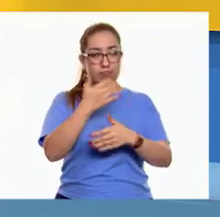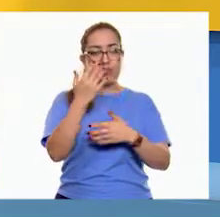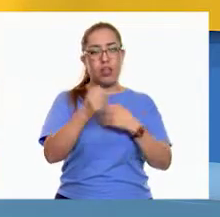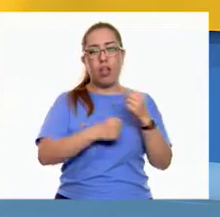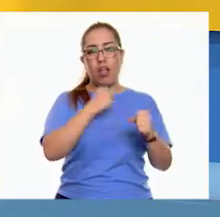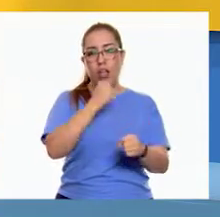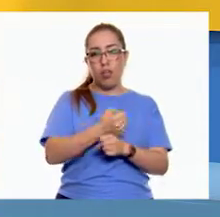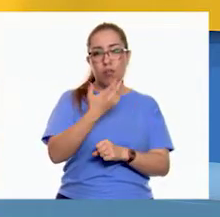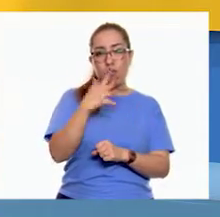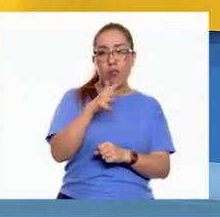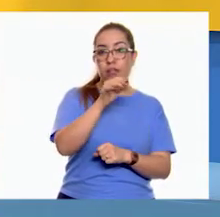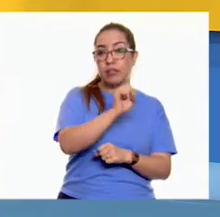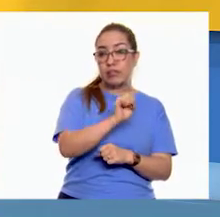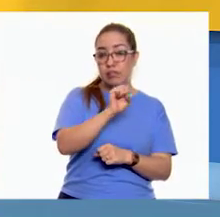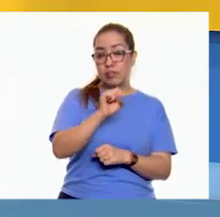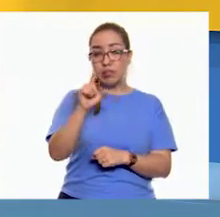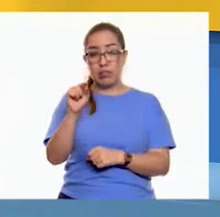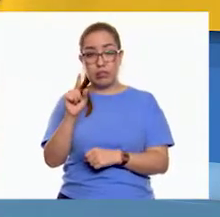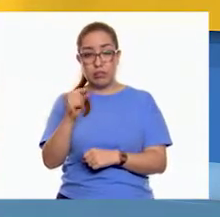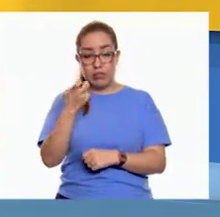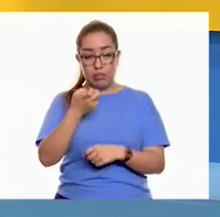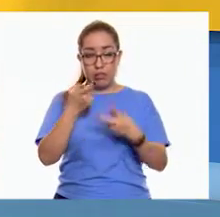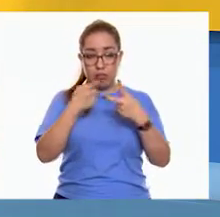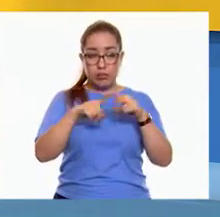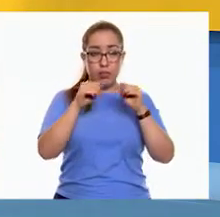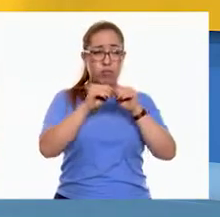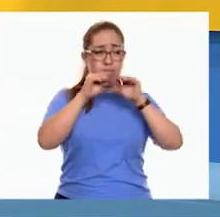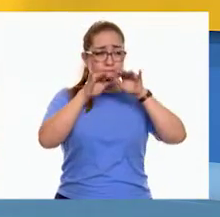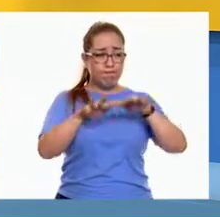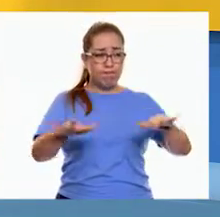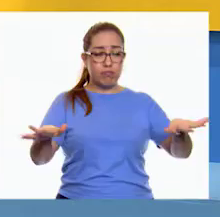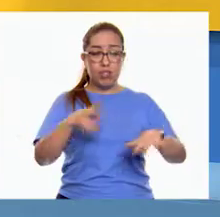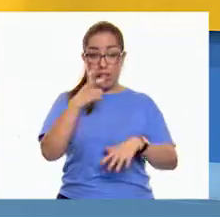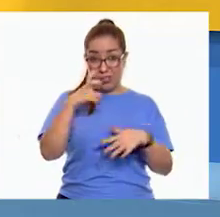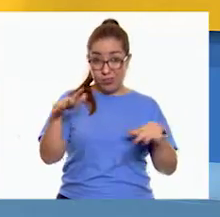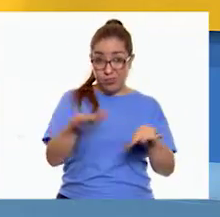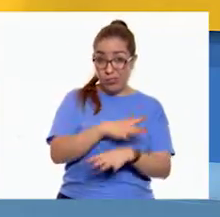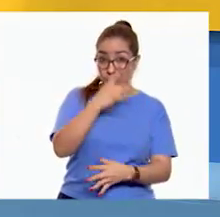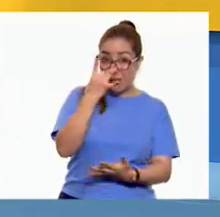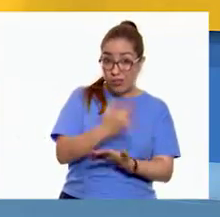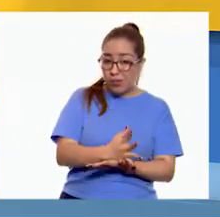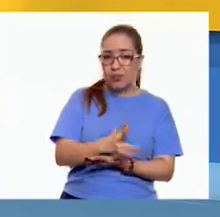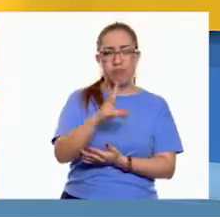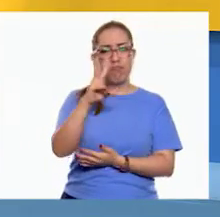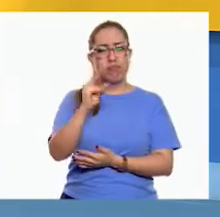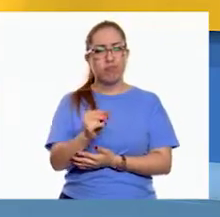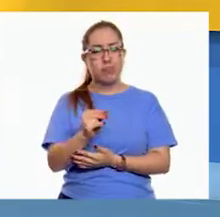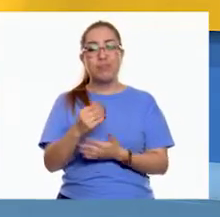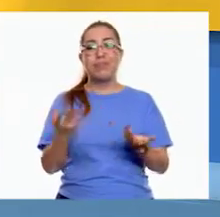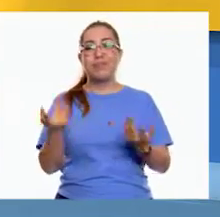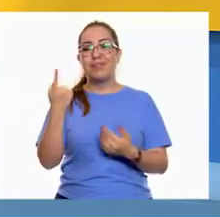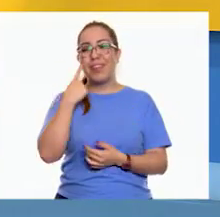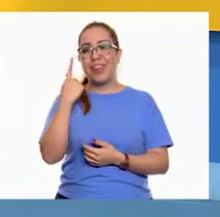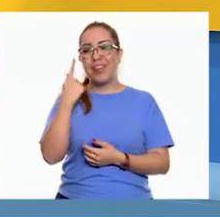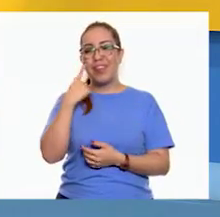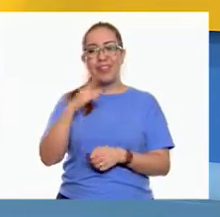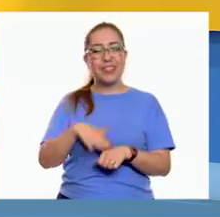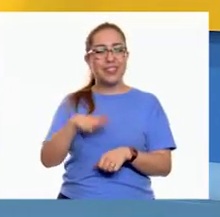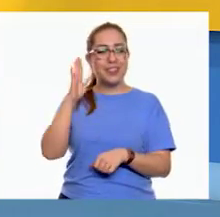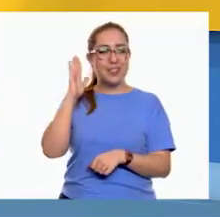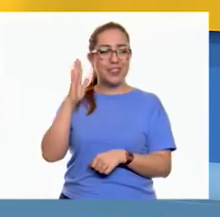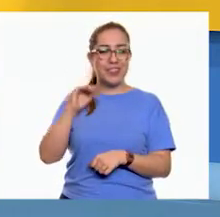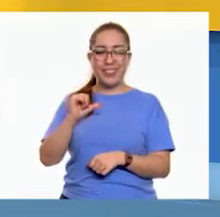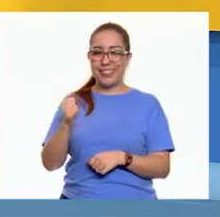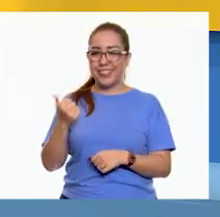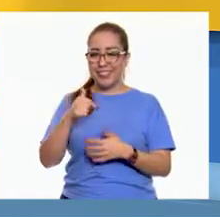70. Pero esto no fue lo único que cambió en la sociedad durante estas épocas, así que vamos a ver cuál es